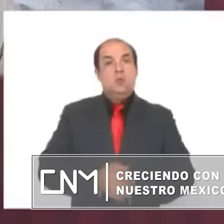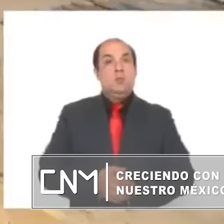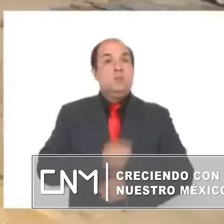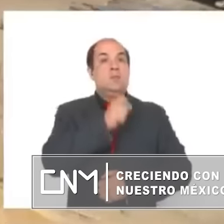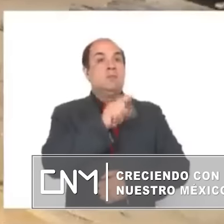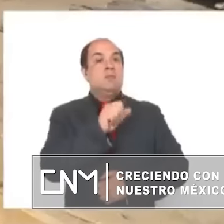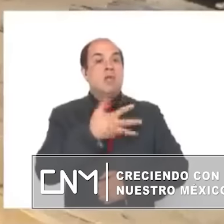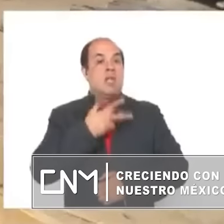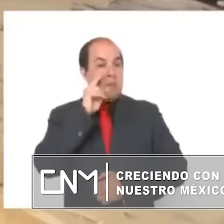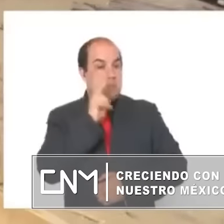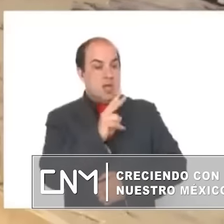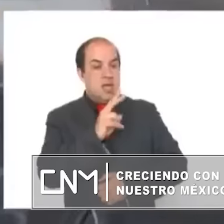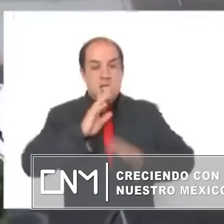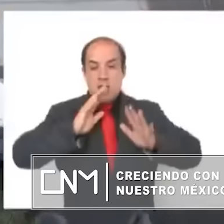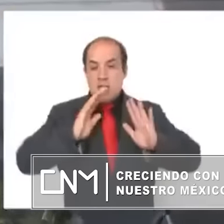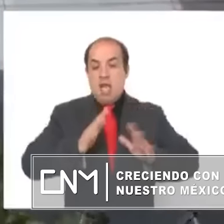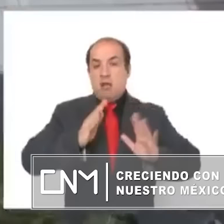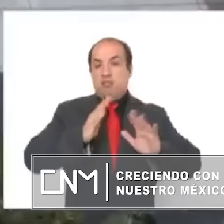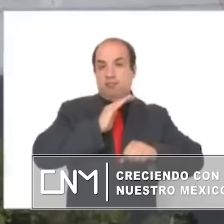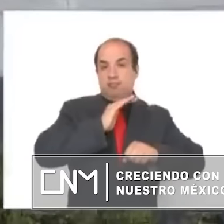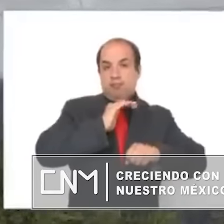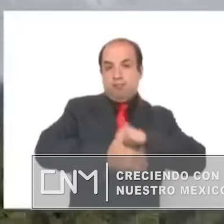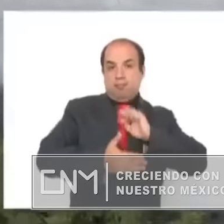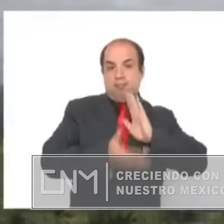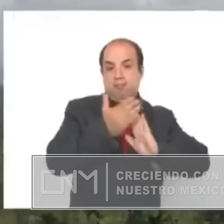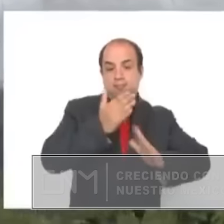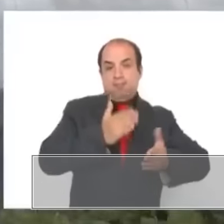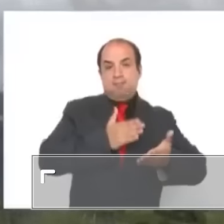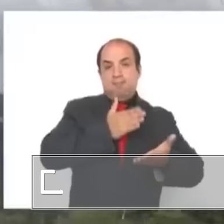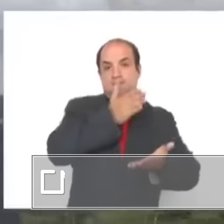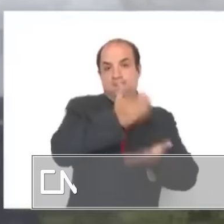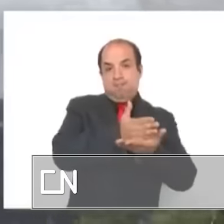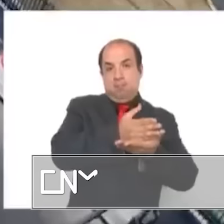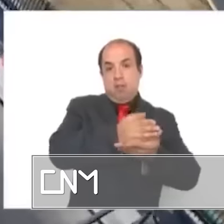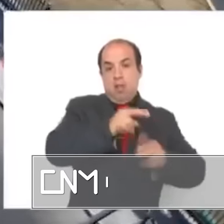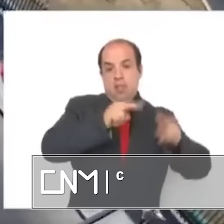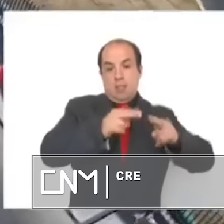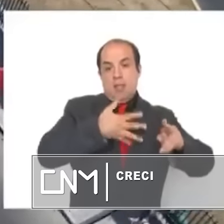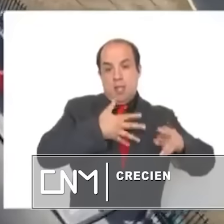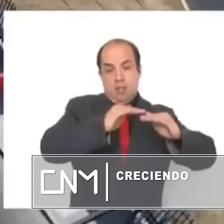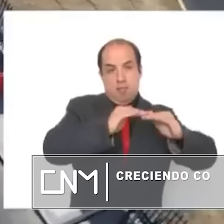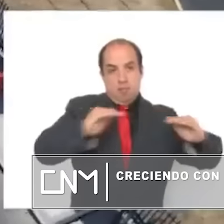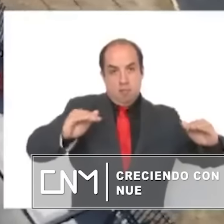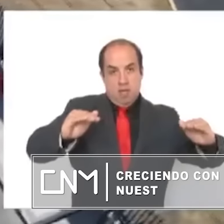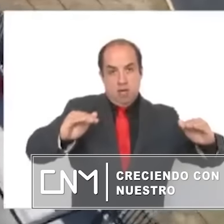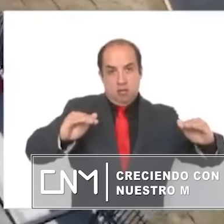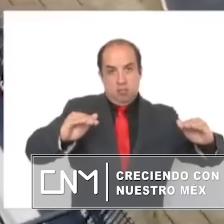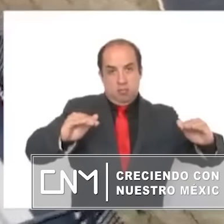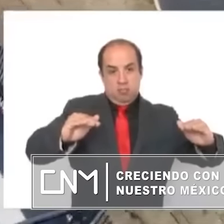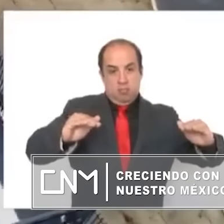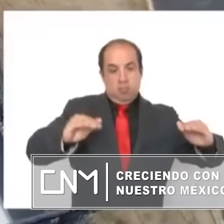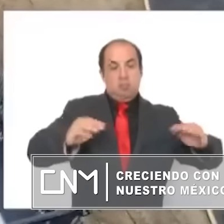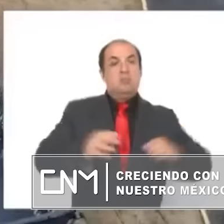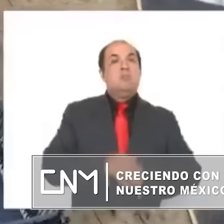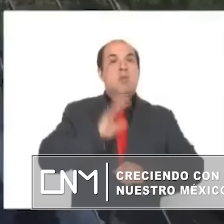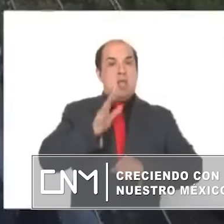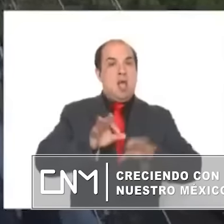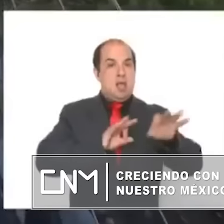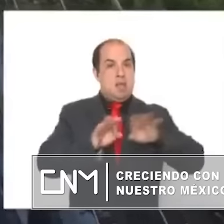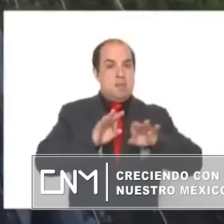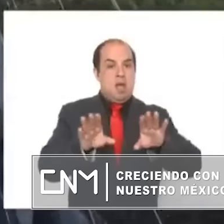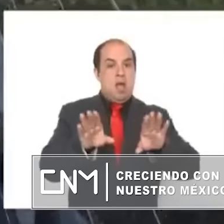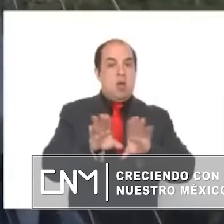Esto que están viendo es prácticamente ya la conclusión de la estación a nivel del concreto hidráulico y ya estamos trabajando en la